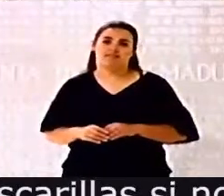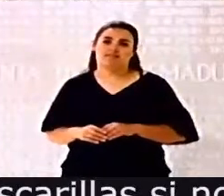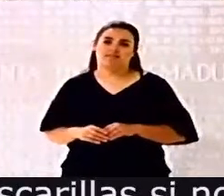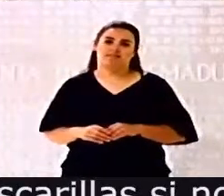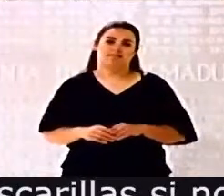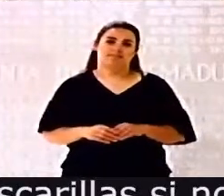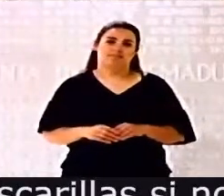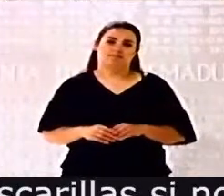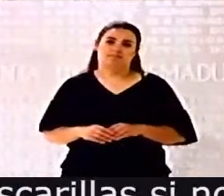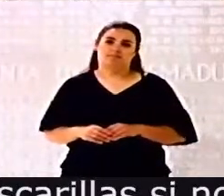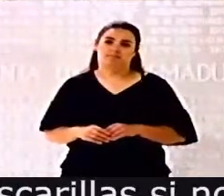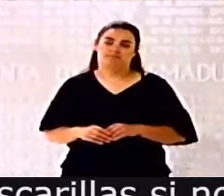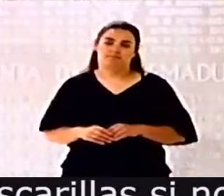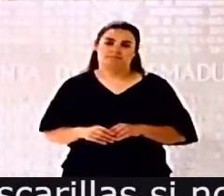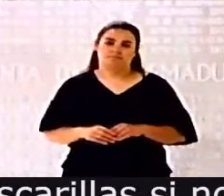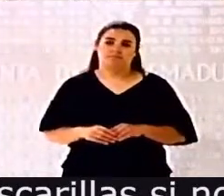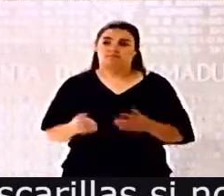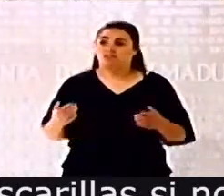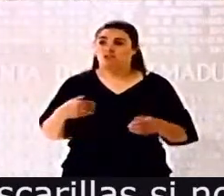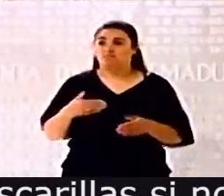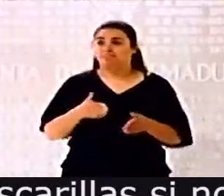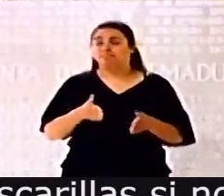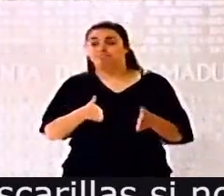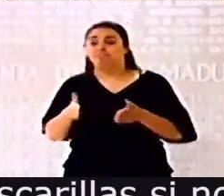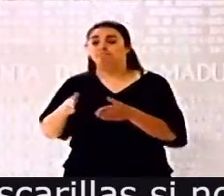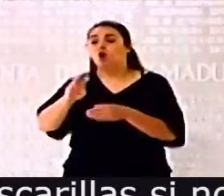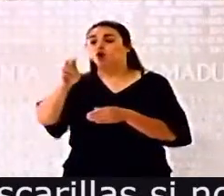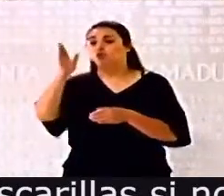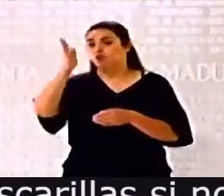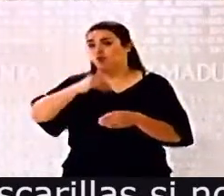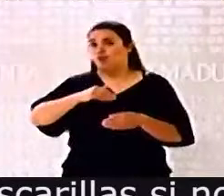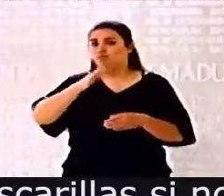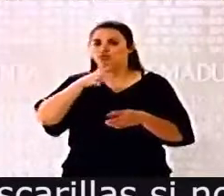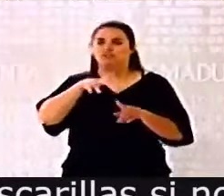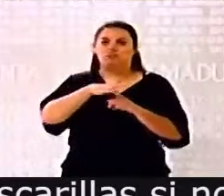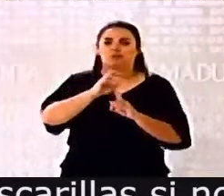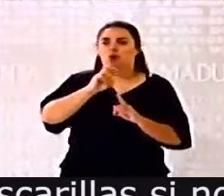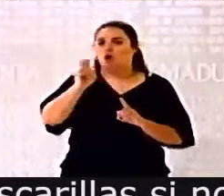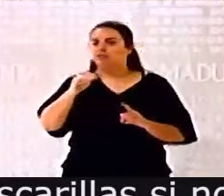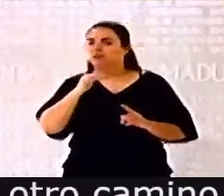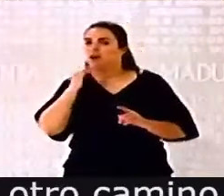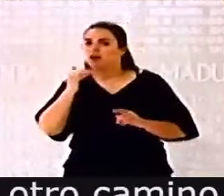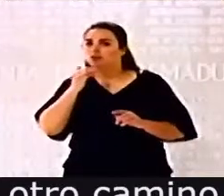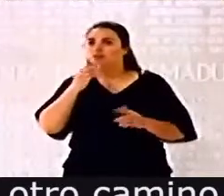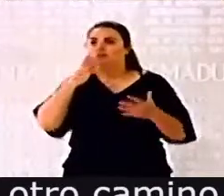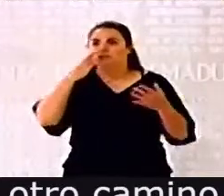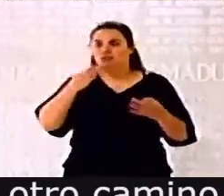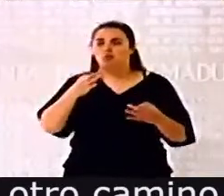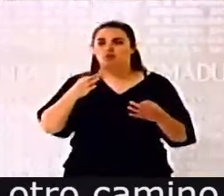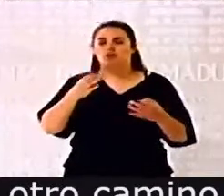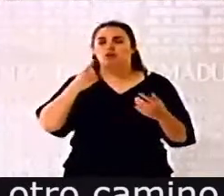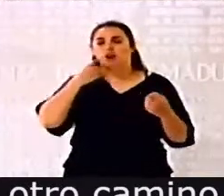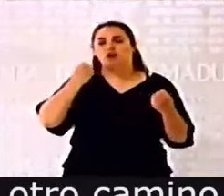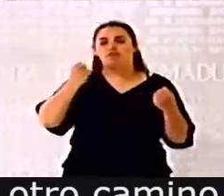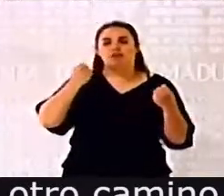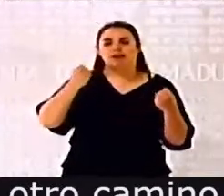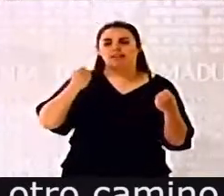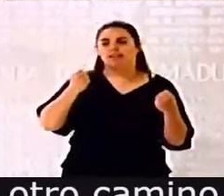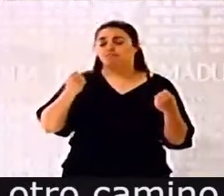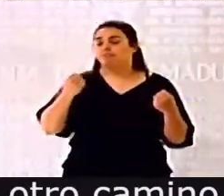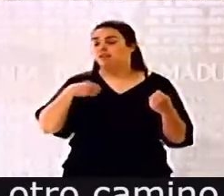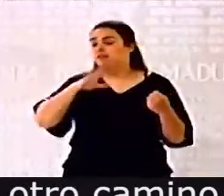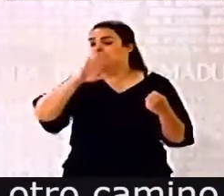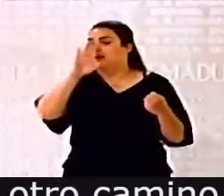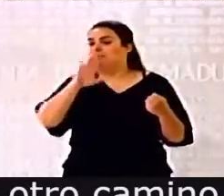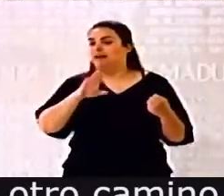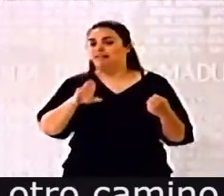distanciamiento social. Y no veo otro camino, porque cualquier otra circunstancia sería recurrir a la fuerza y no me parece